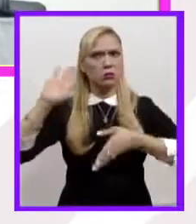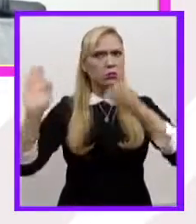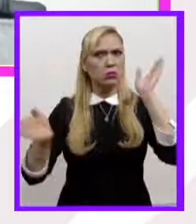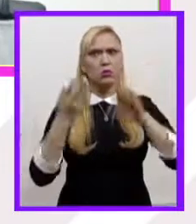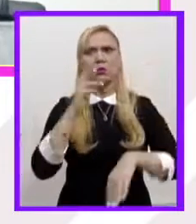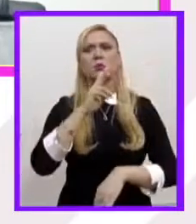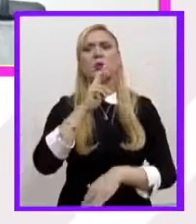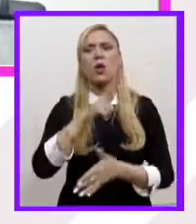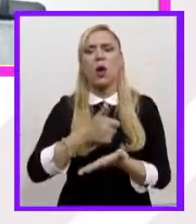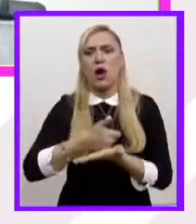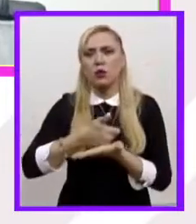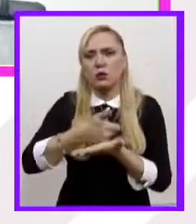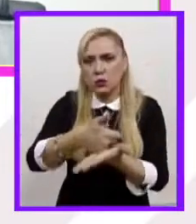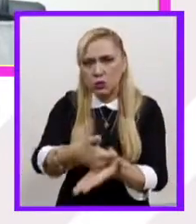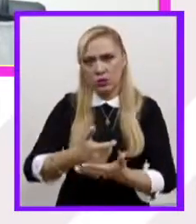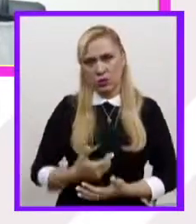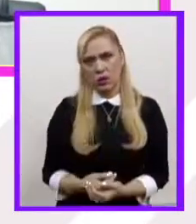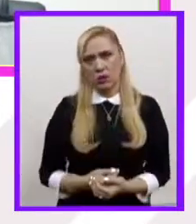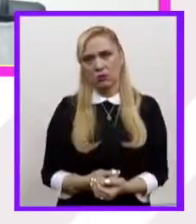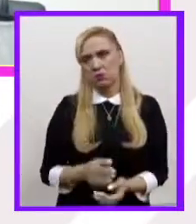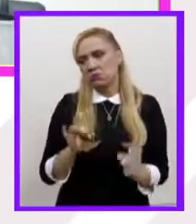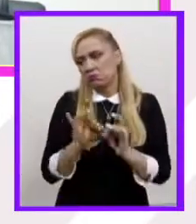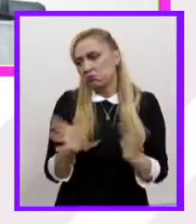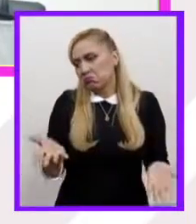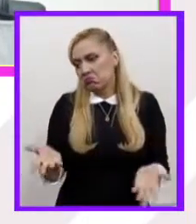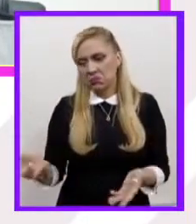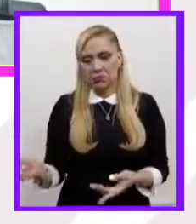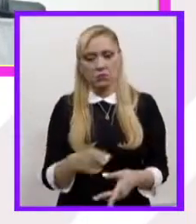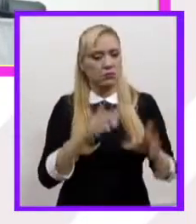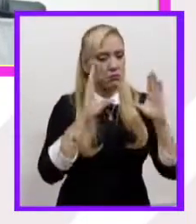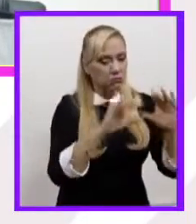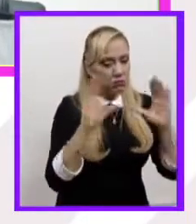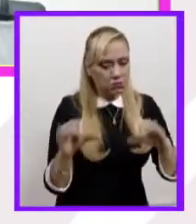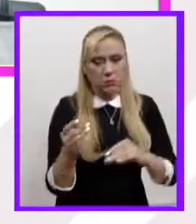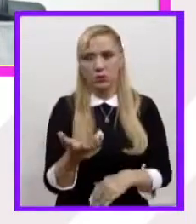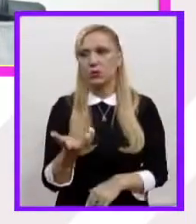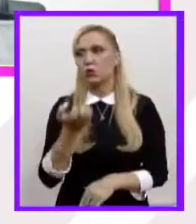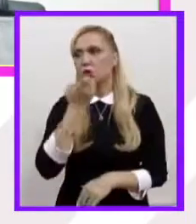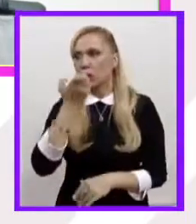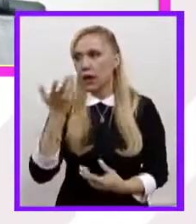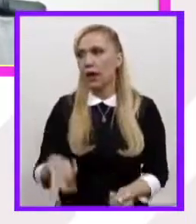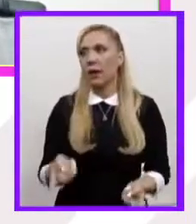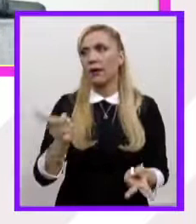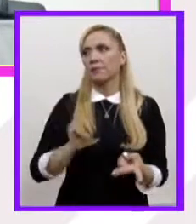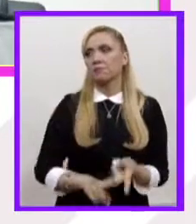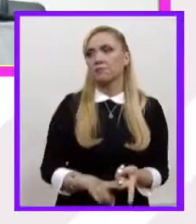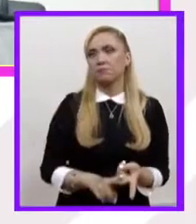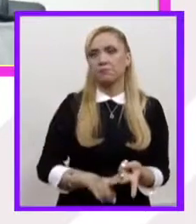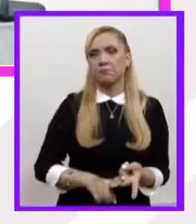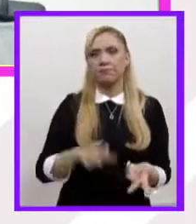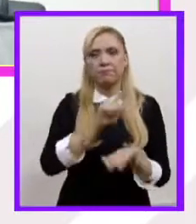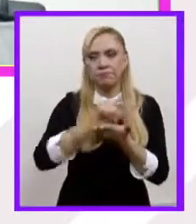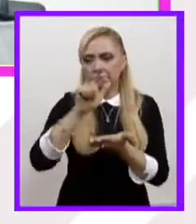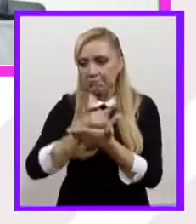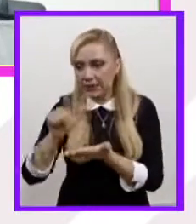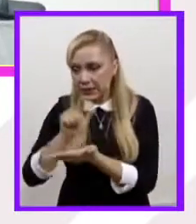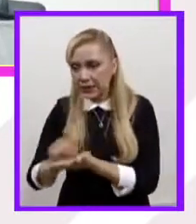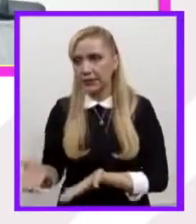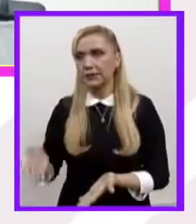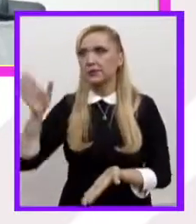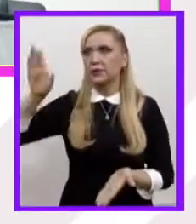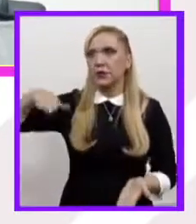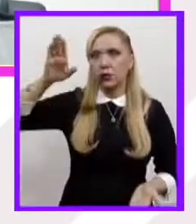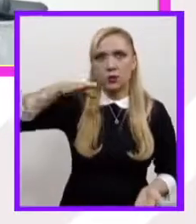de la comunidad se realiza en los espacios construidos por el activismo y por